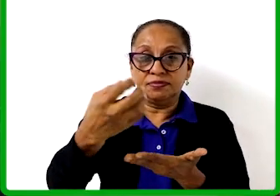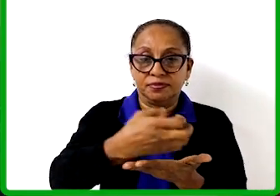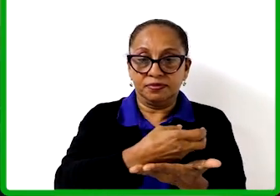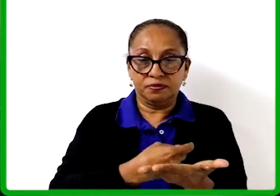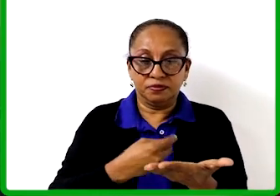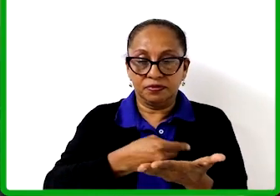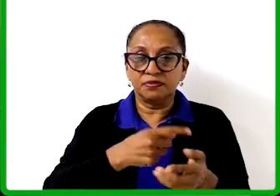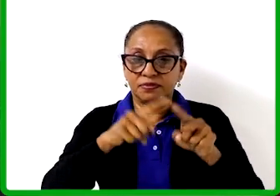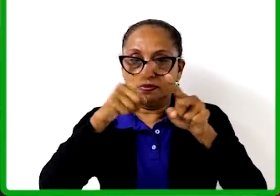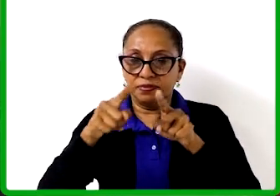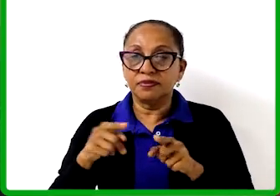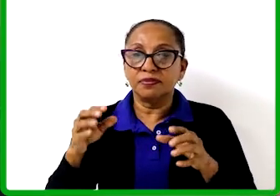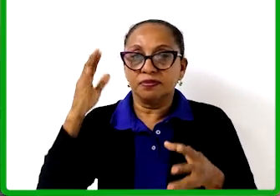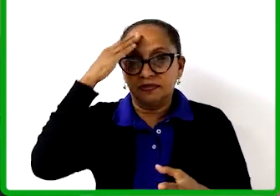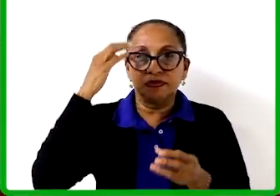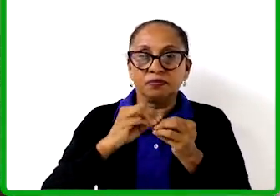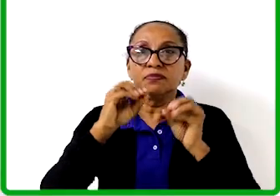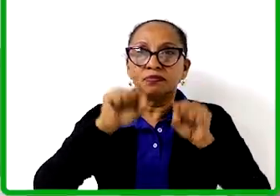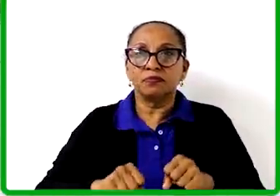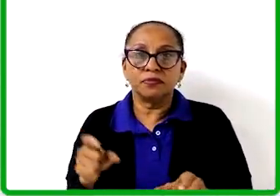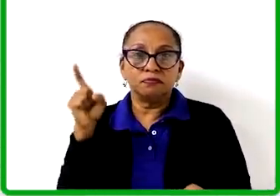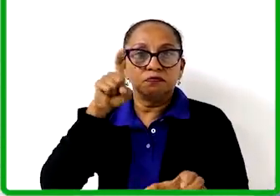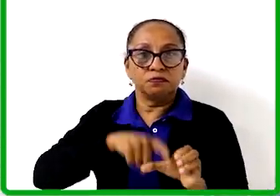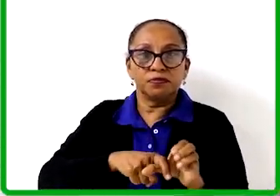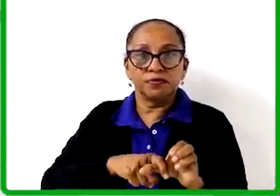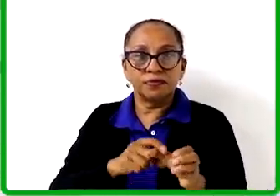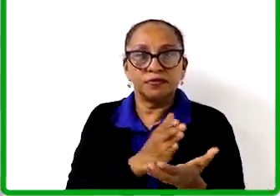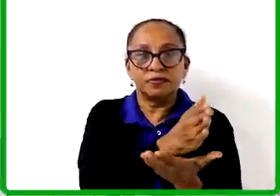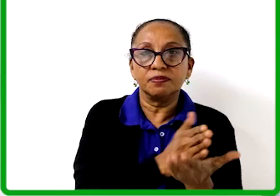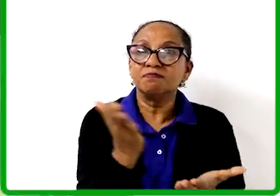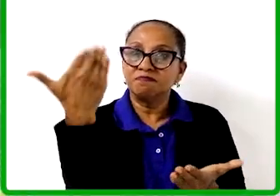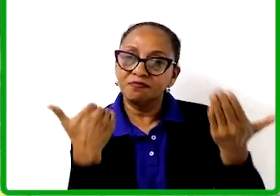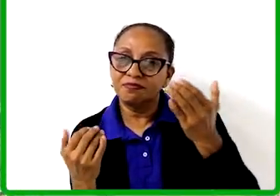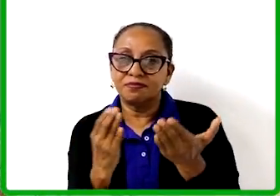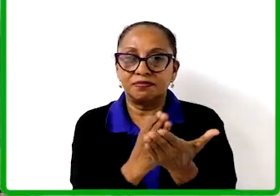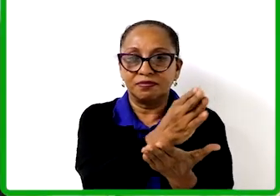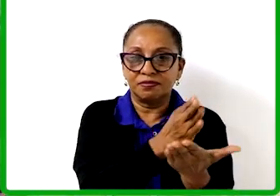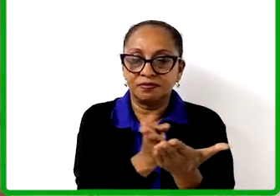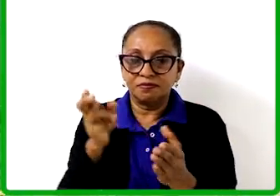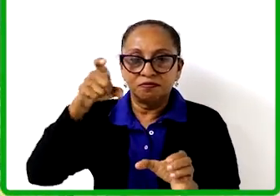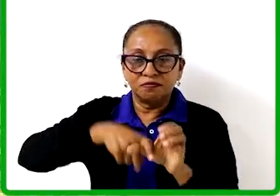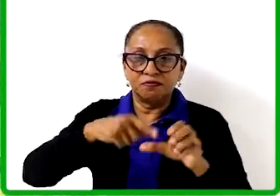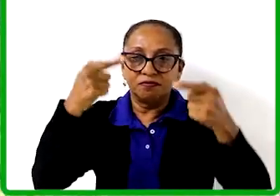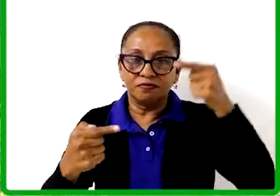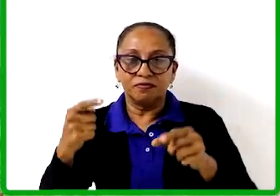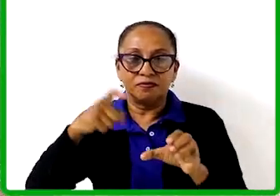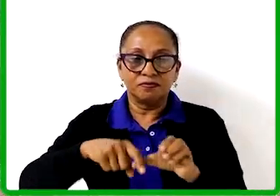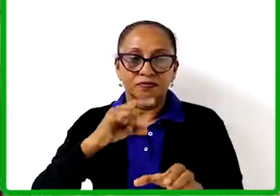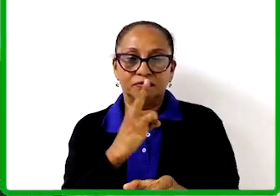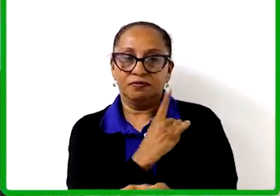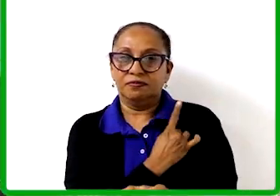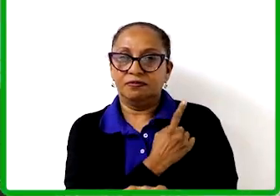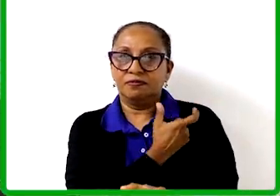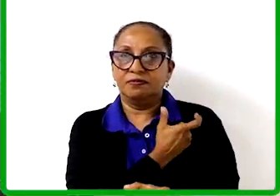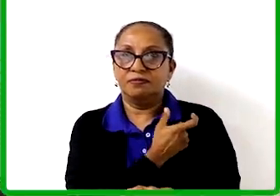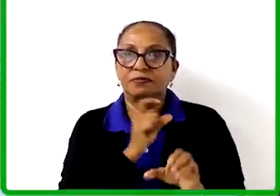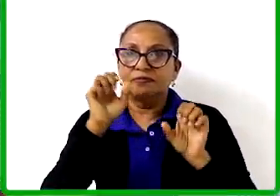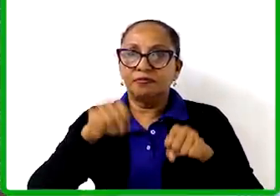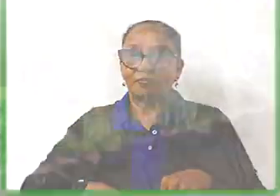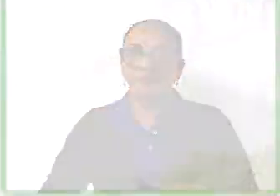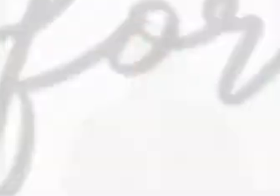bancarias casas y agencias de bolsa matricúlate y sé parte de la familia os